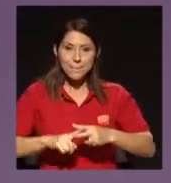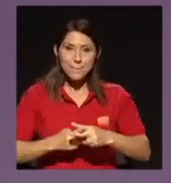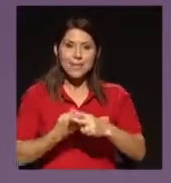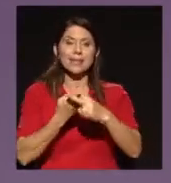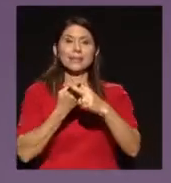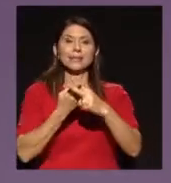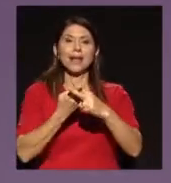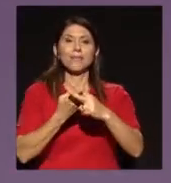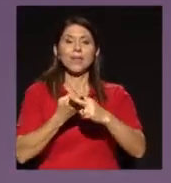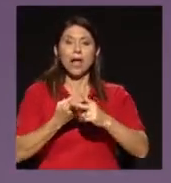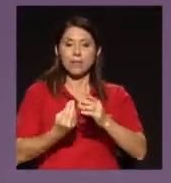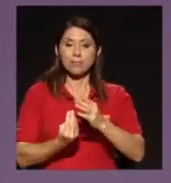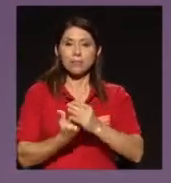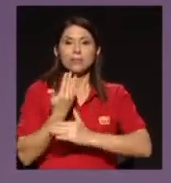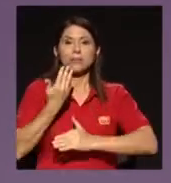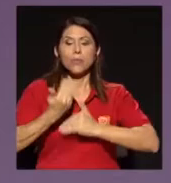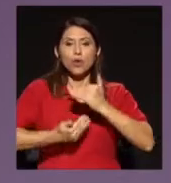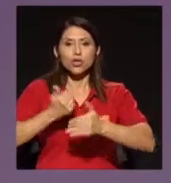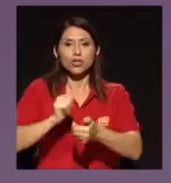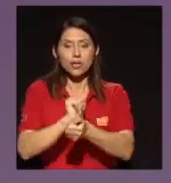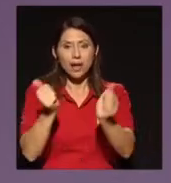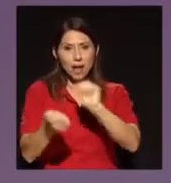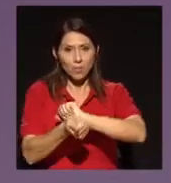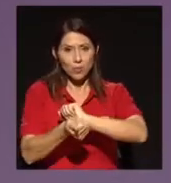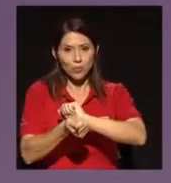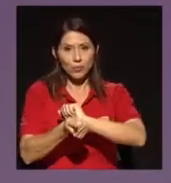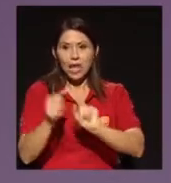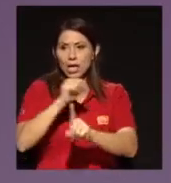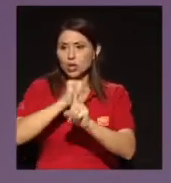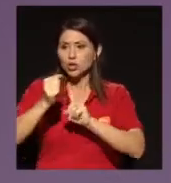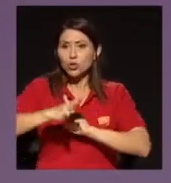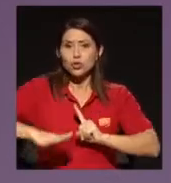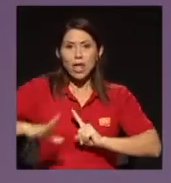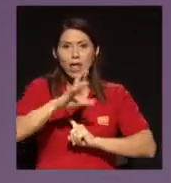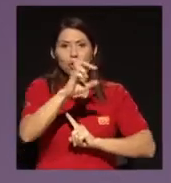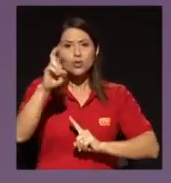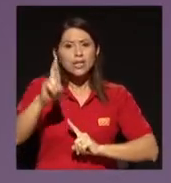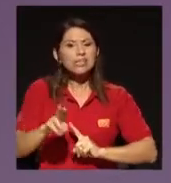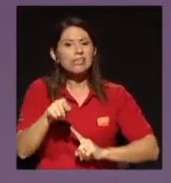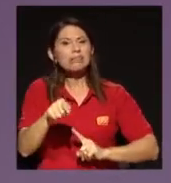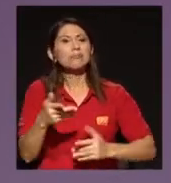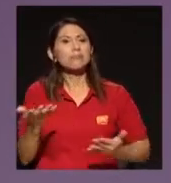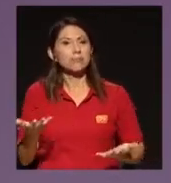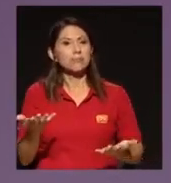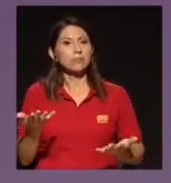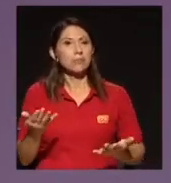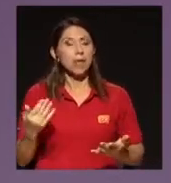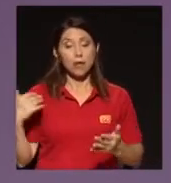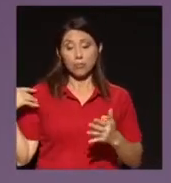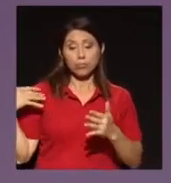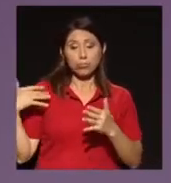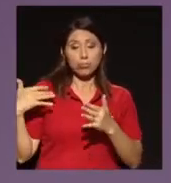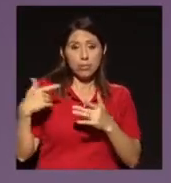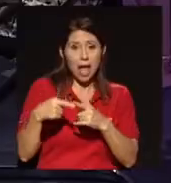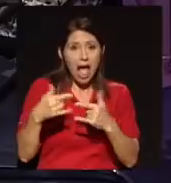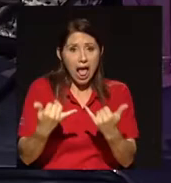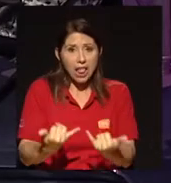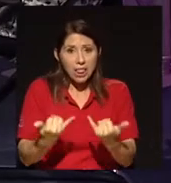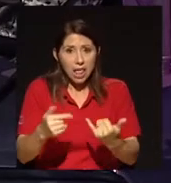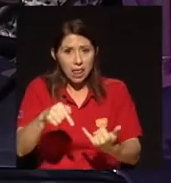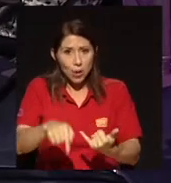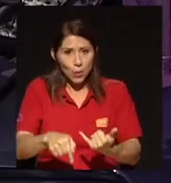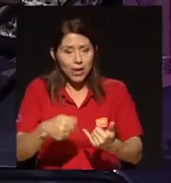a generar procesos de cambio. ¿Qué es lo que tenemos, digamos, en la sociedad costarricense? Al día de hoy, a pesar de los procesos de